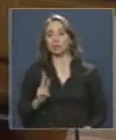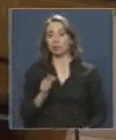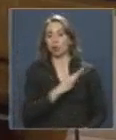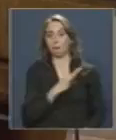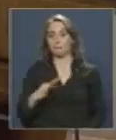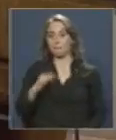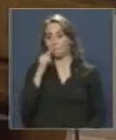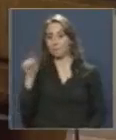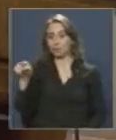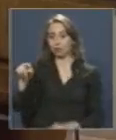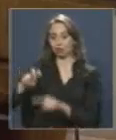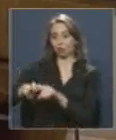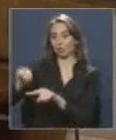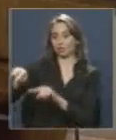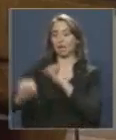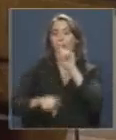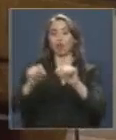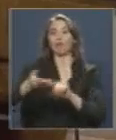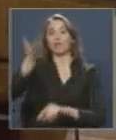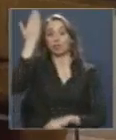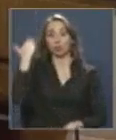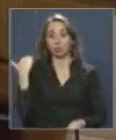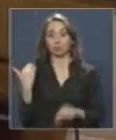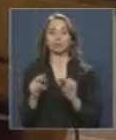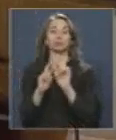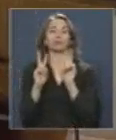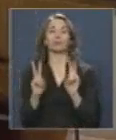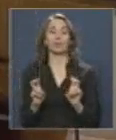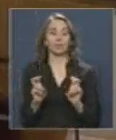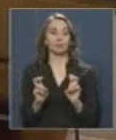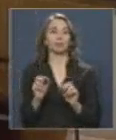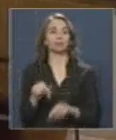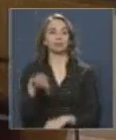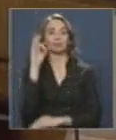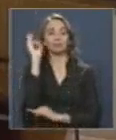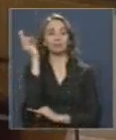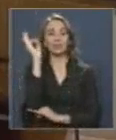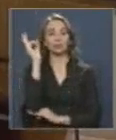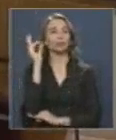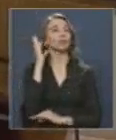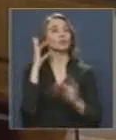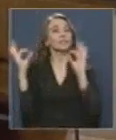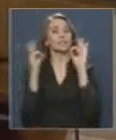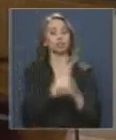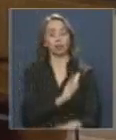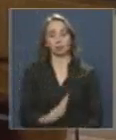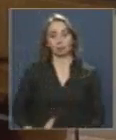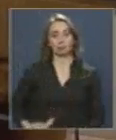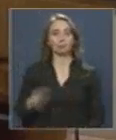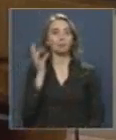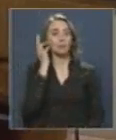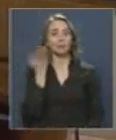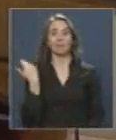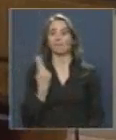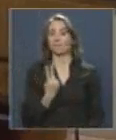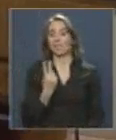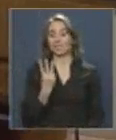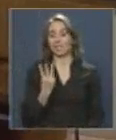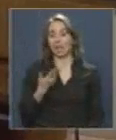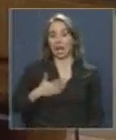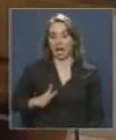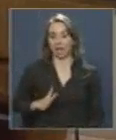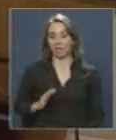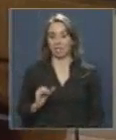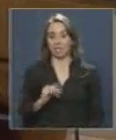acá. En relación a las materias que guardan relación a esta sesión, señora Presidenta, el pasado 23 de abril la Cancillería, como aquí se ha